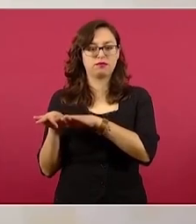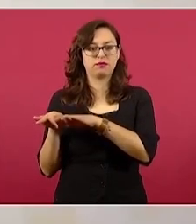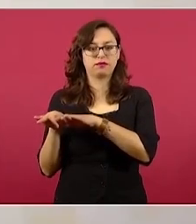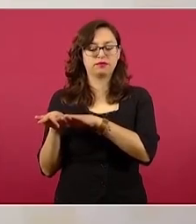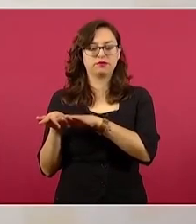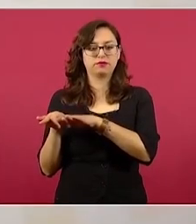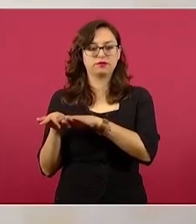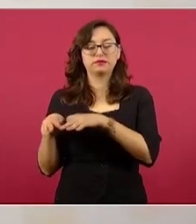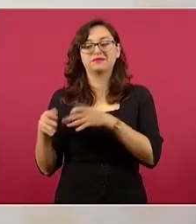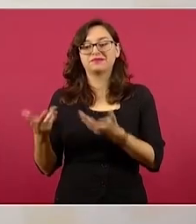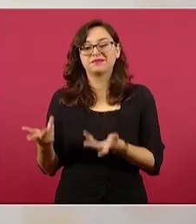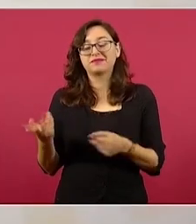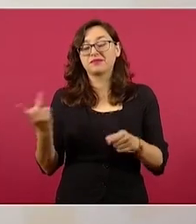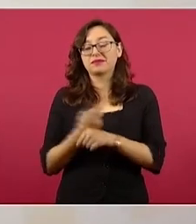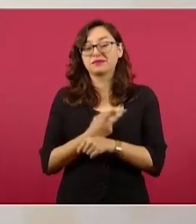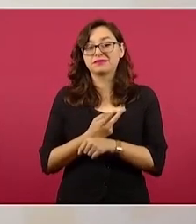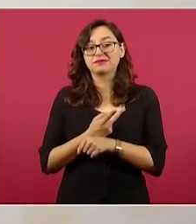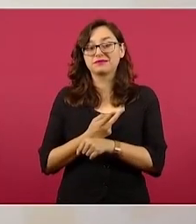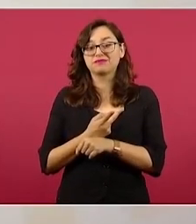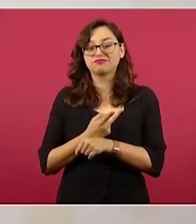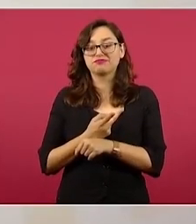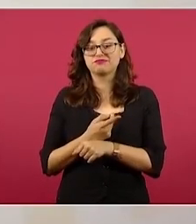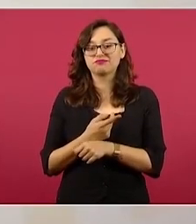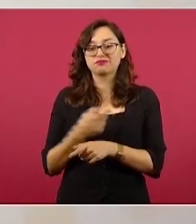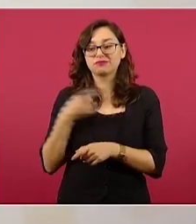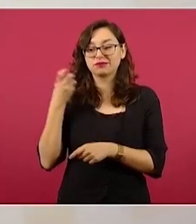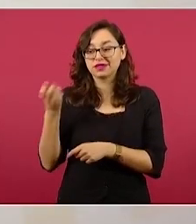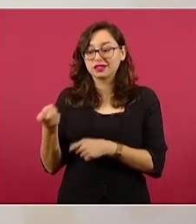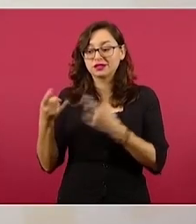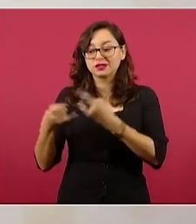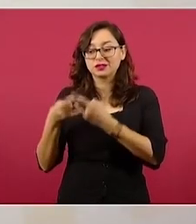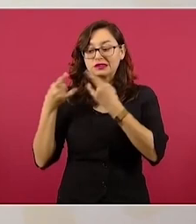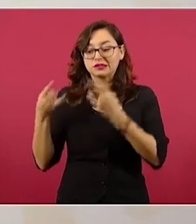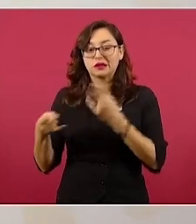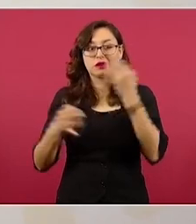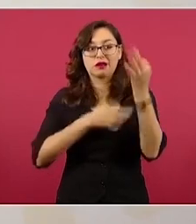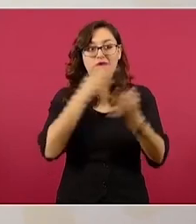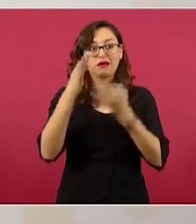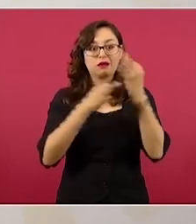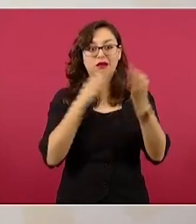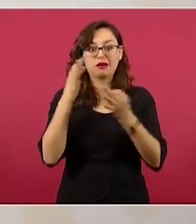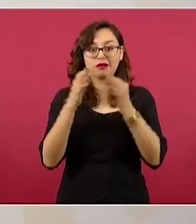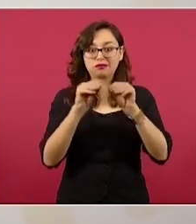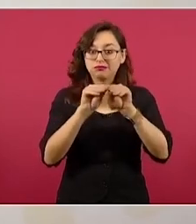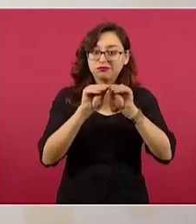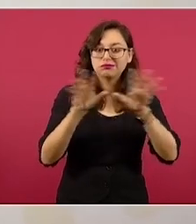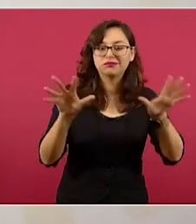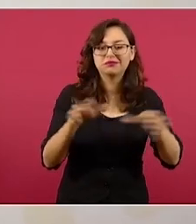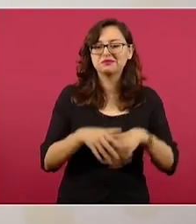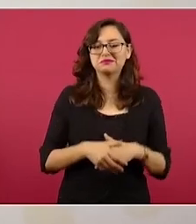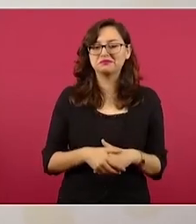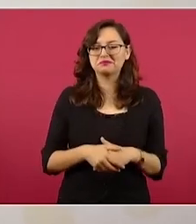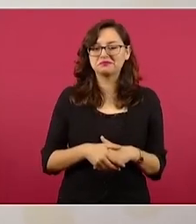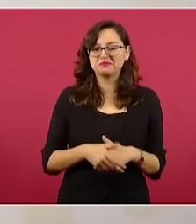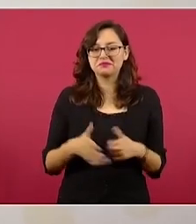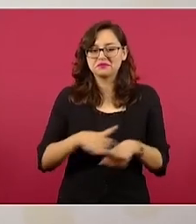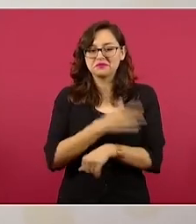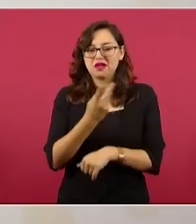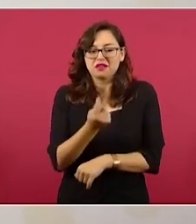porque los medios están controlados por el conservadurismo. No todos,